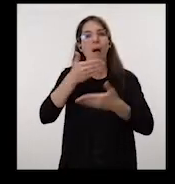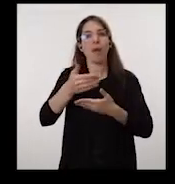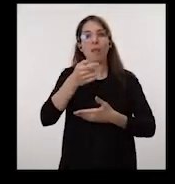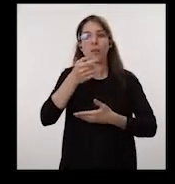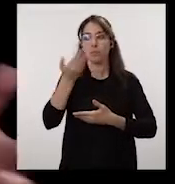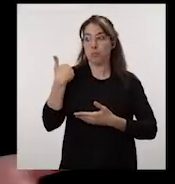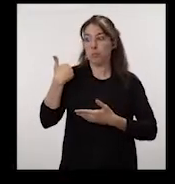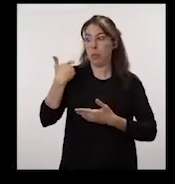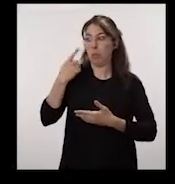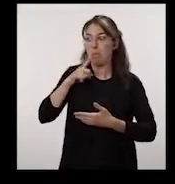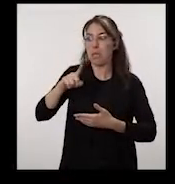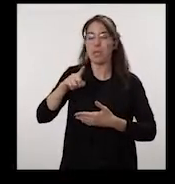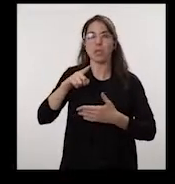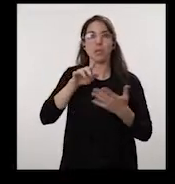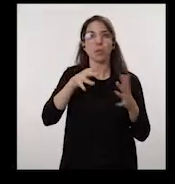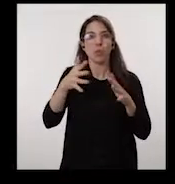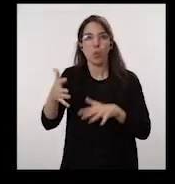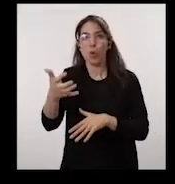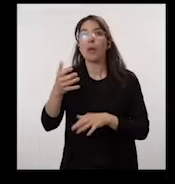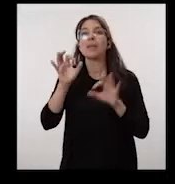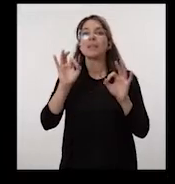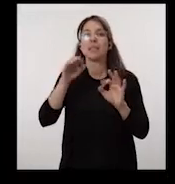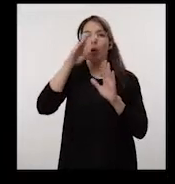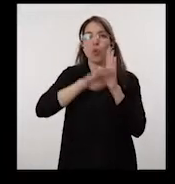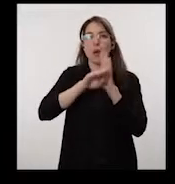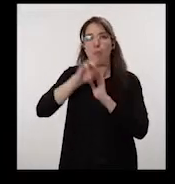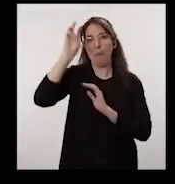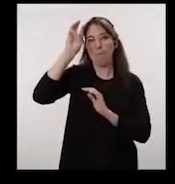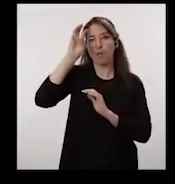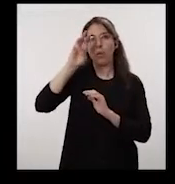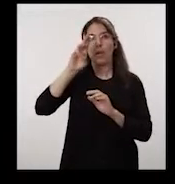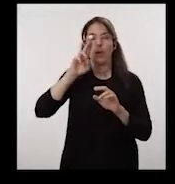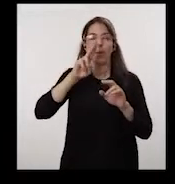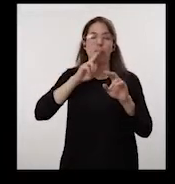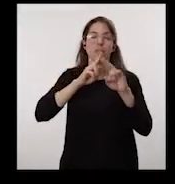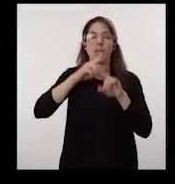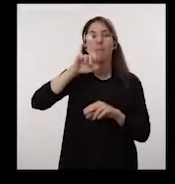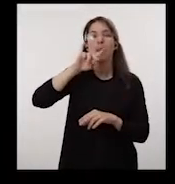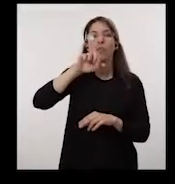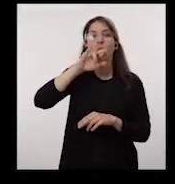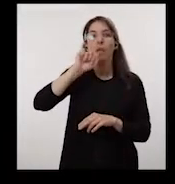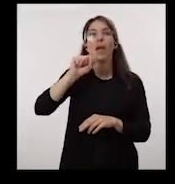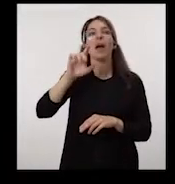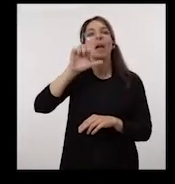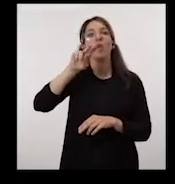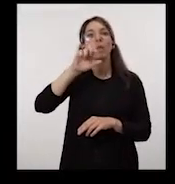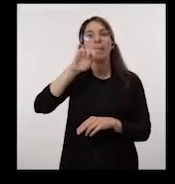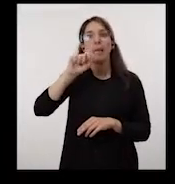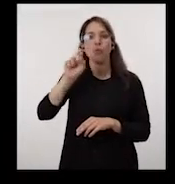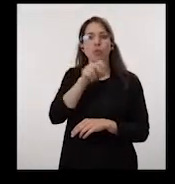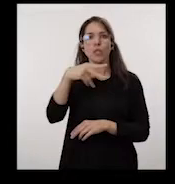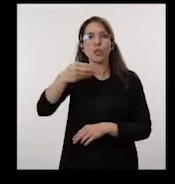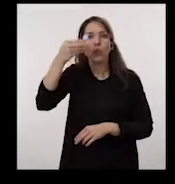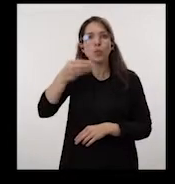ido desarrollando en los últimos meses del programa de mentoría y crea es un programa de mentoría que está dando muy buenos resultados